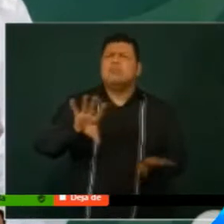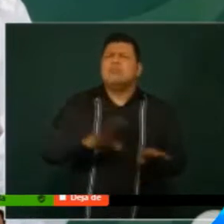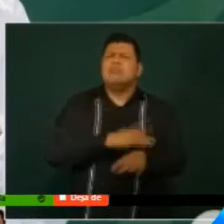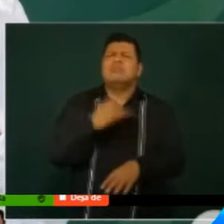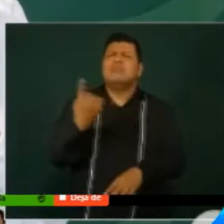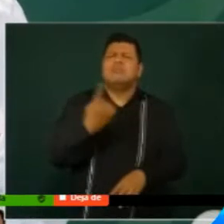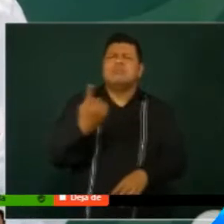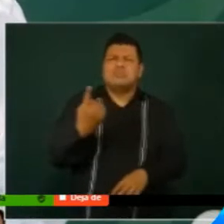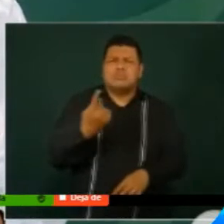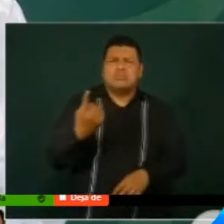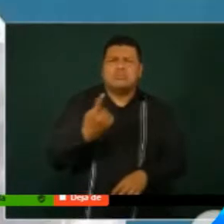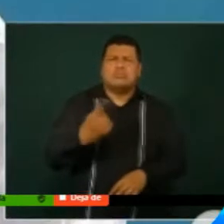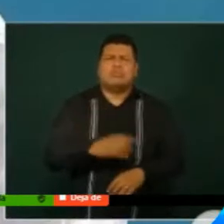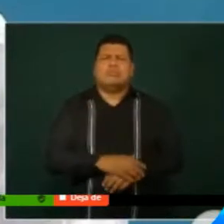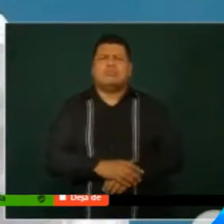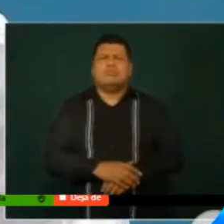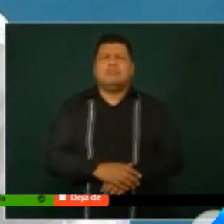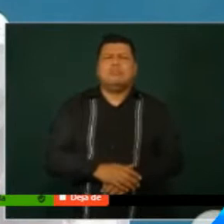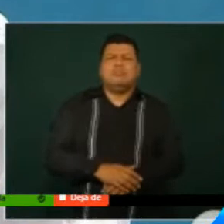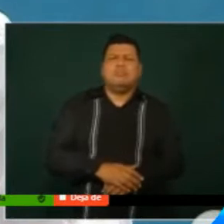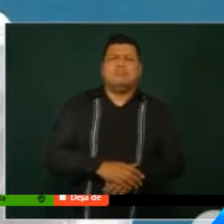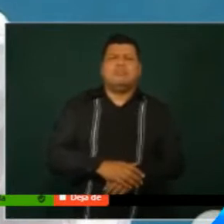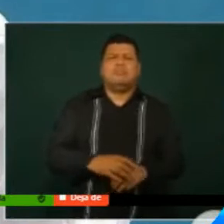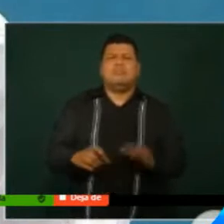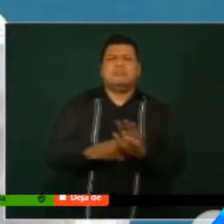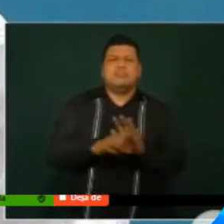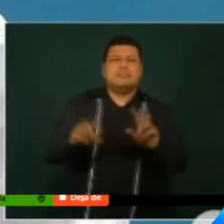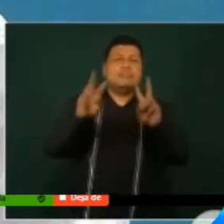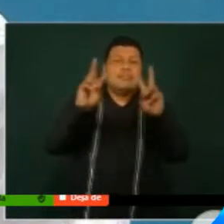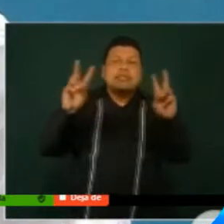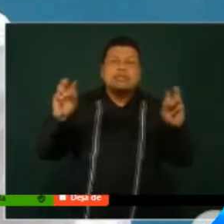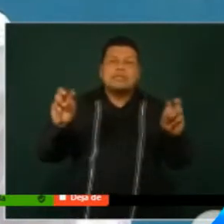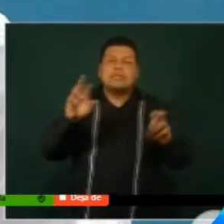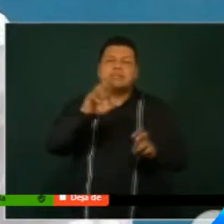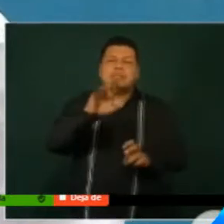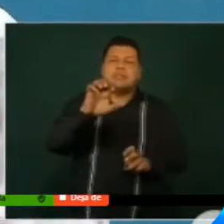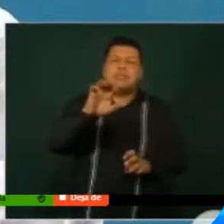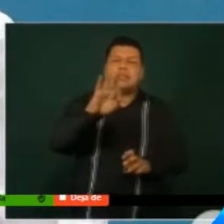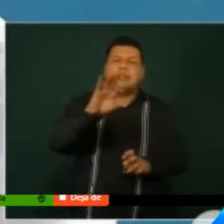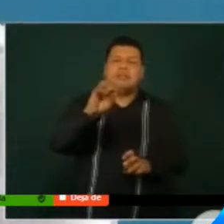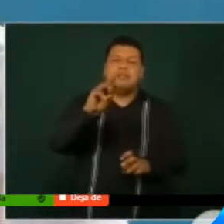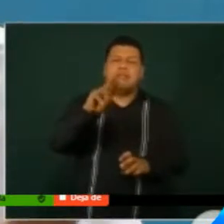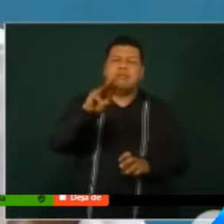porque con la llamada reforma energética,